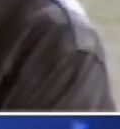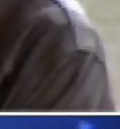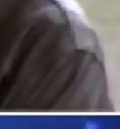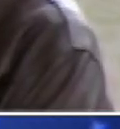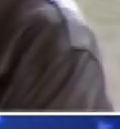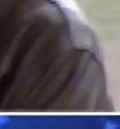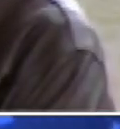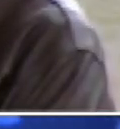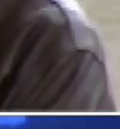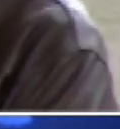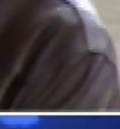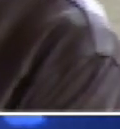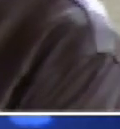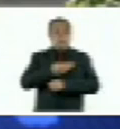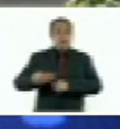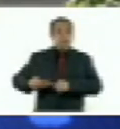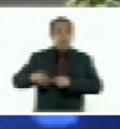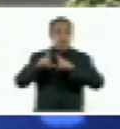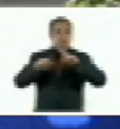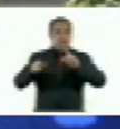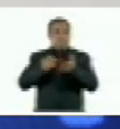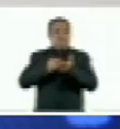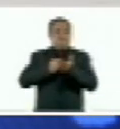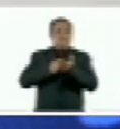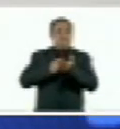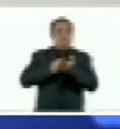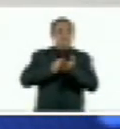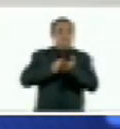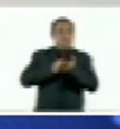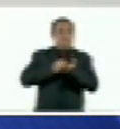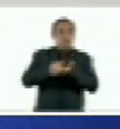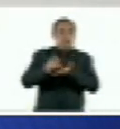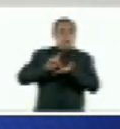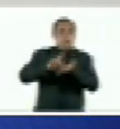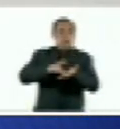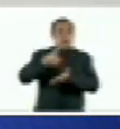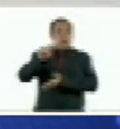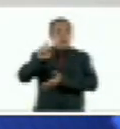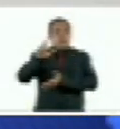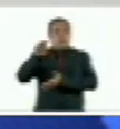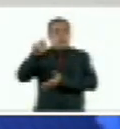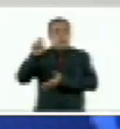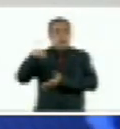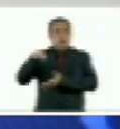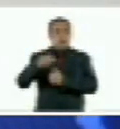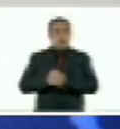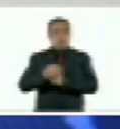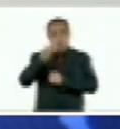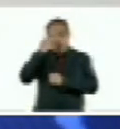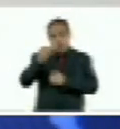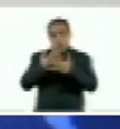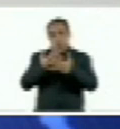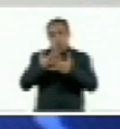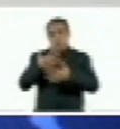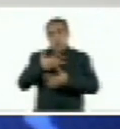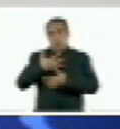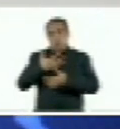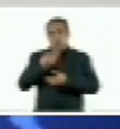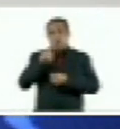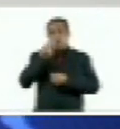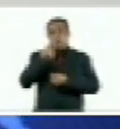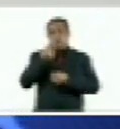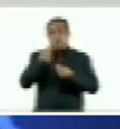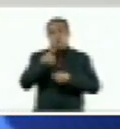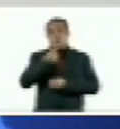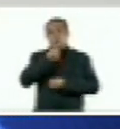no digamos no no se revisa Sí pero yo lo que he planteado o lo que sea planteado Ahí es que